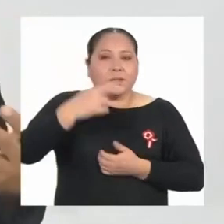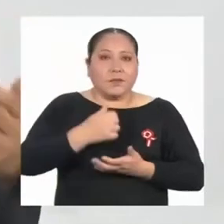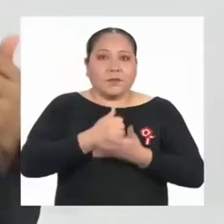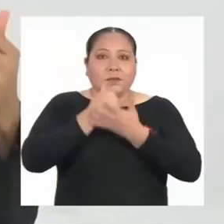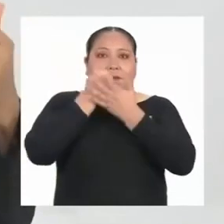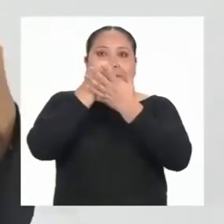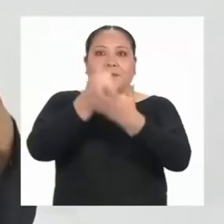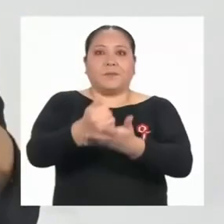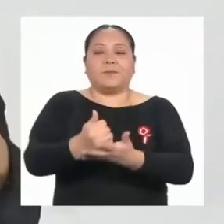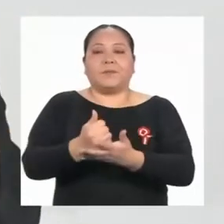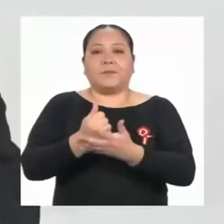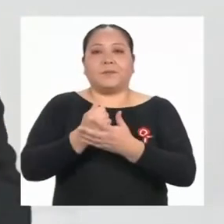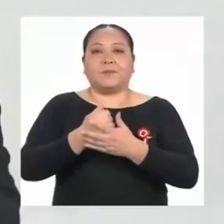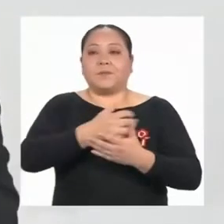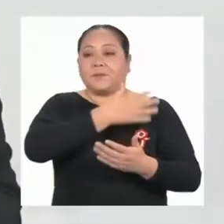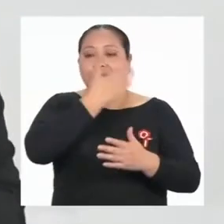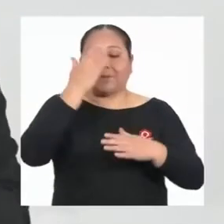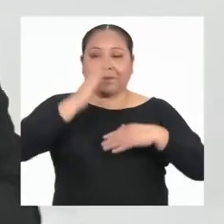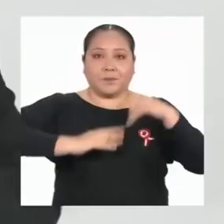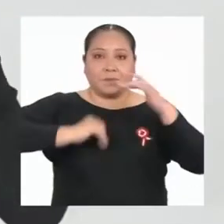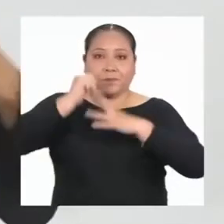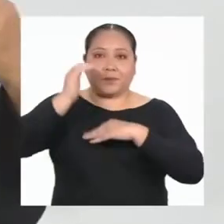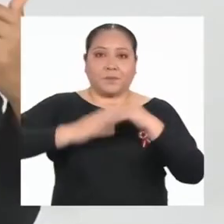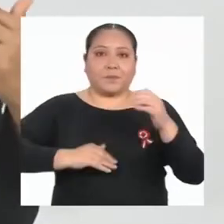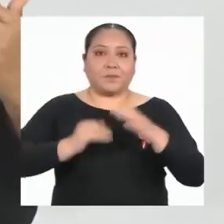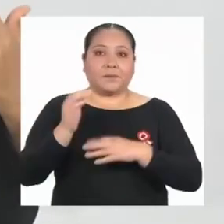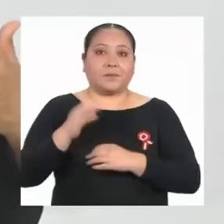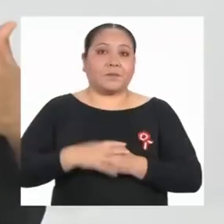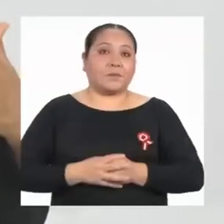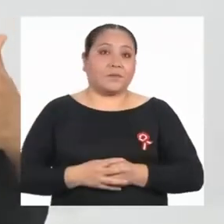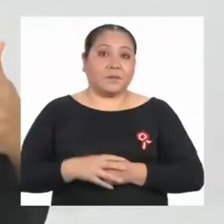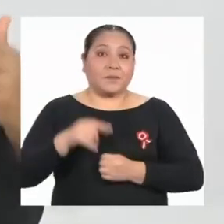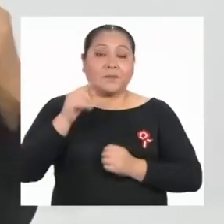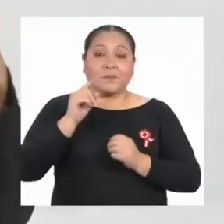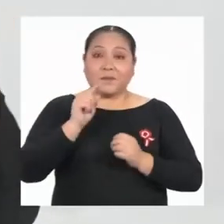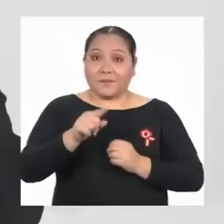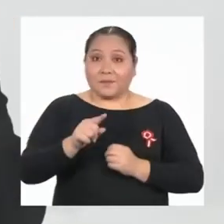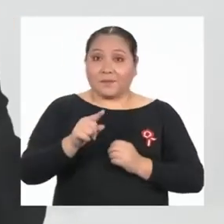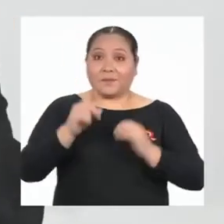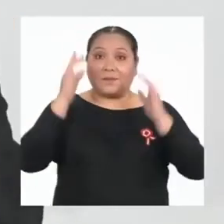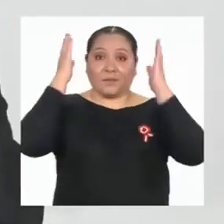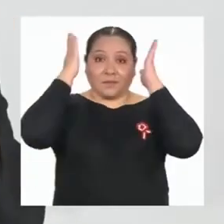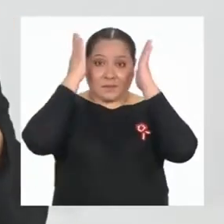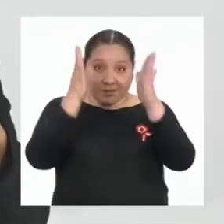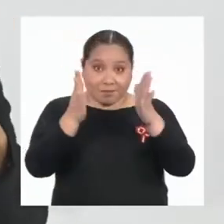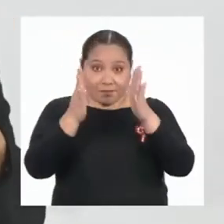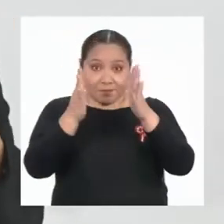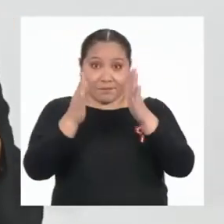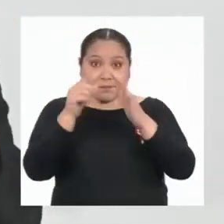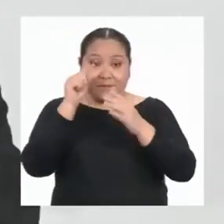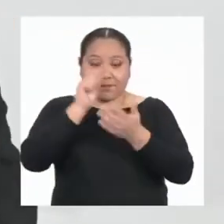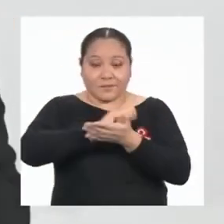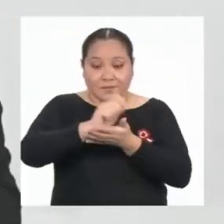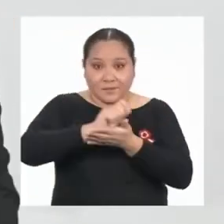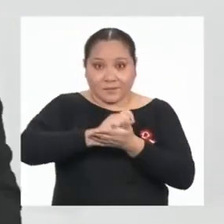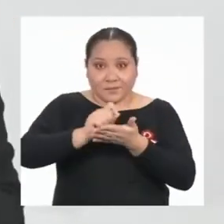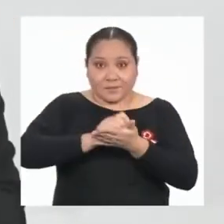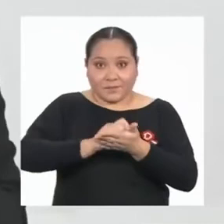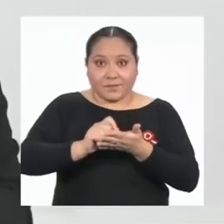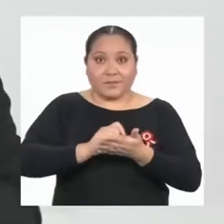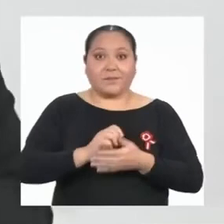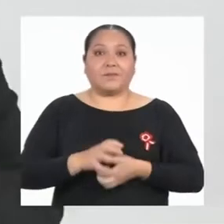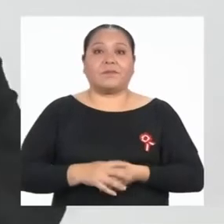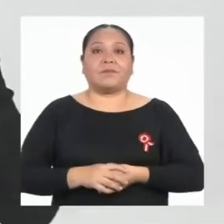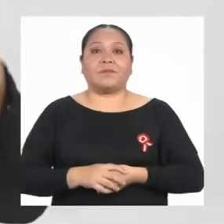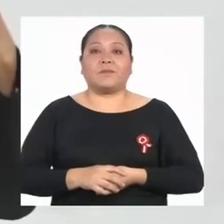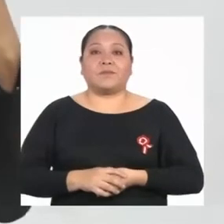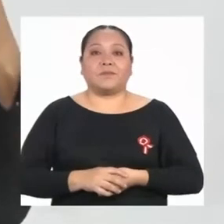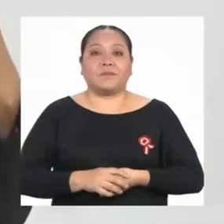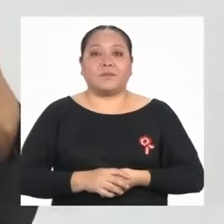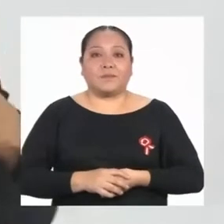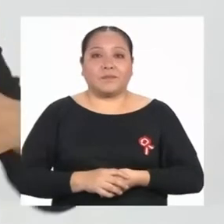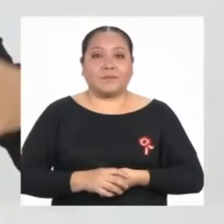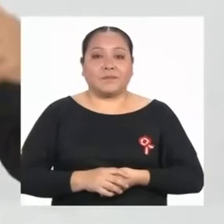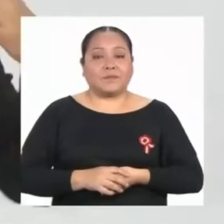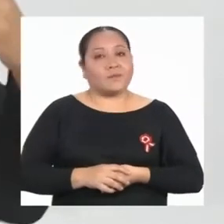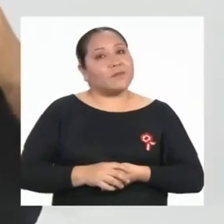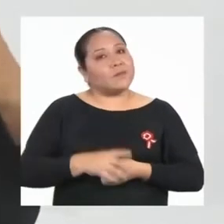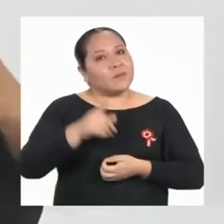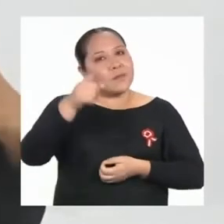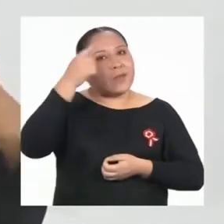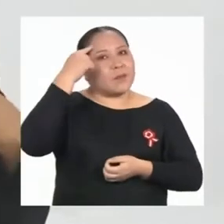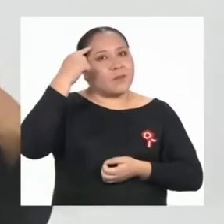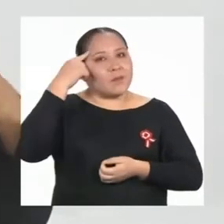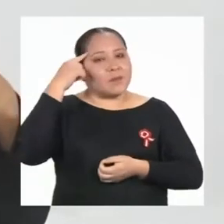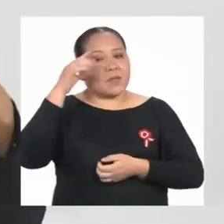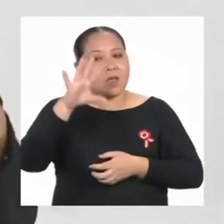elaborar planes de mejora. Así que atentas y atentos con sus apuntes. ¿Te parece